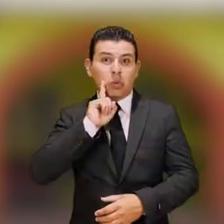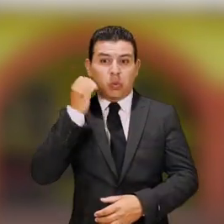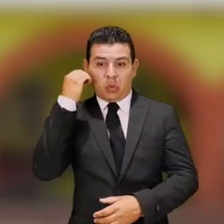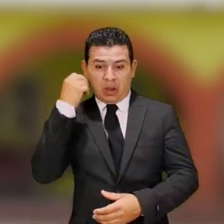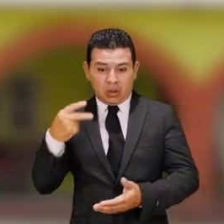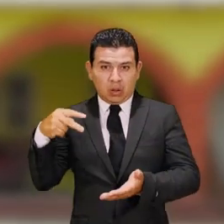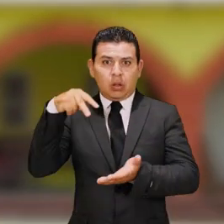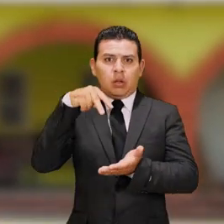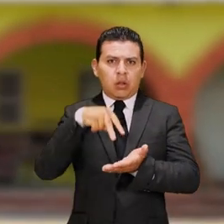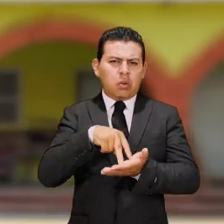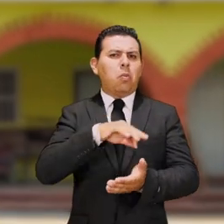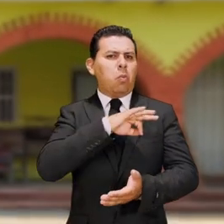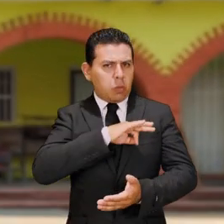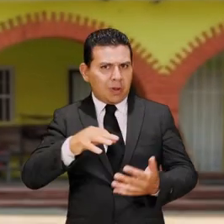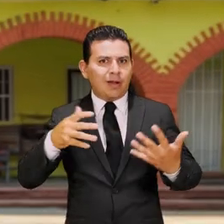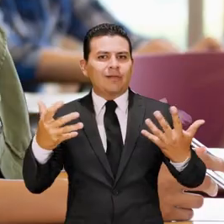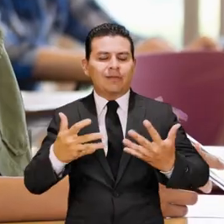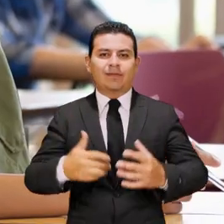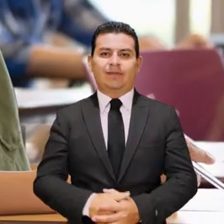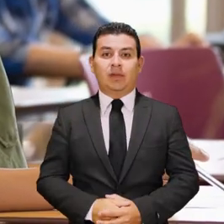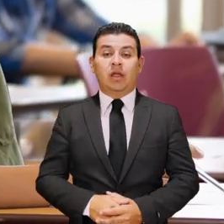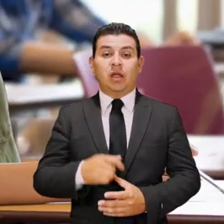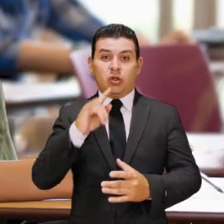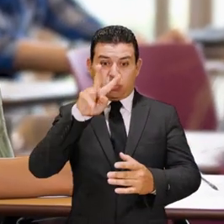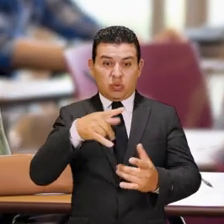induba. Cundeña saña ña cuniña.